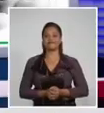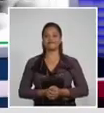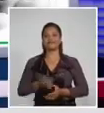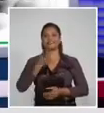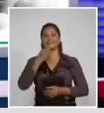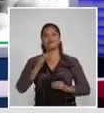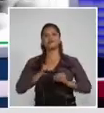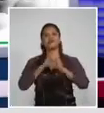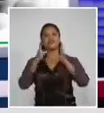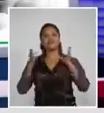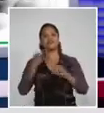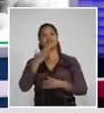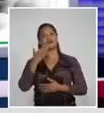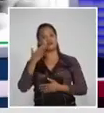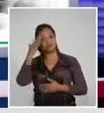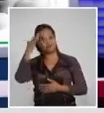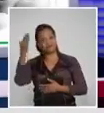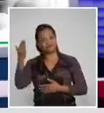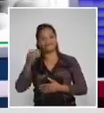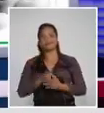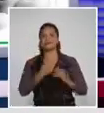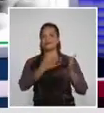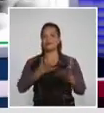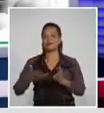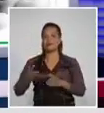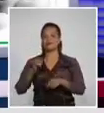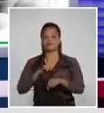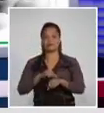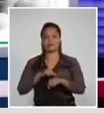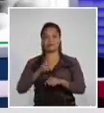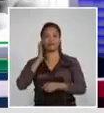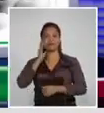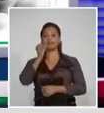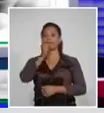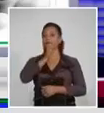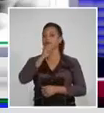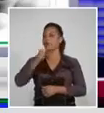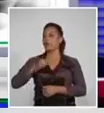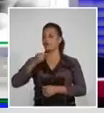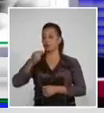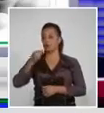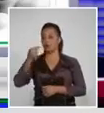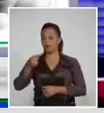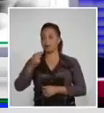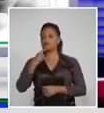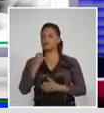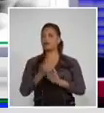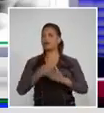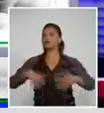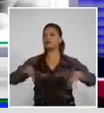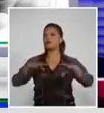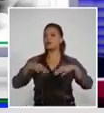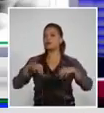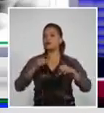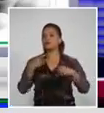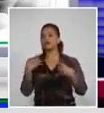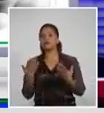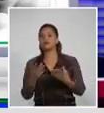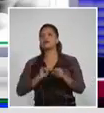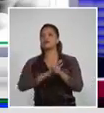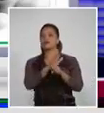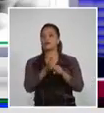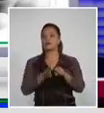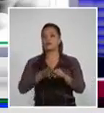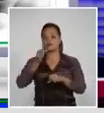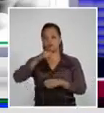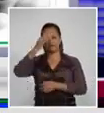Buenos días, qué gusto saludarle. Bienvenido a este espacio que lleva usted en cada mañana una actualización sobre el comportamiento de la COVID-19